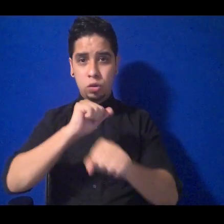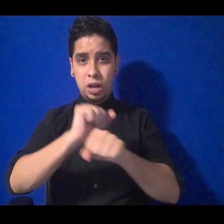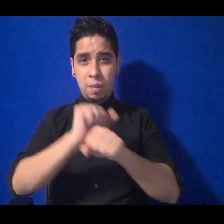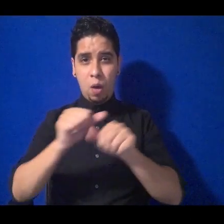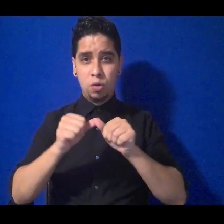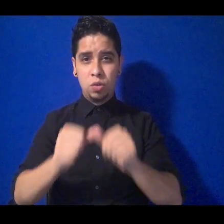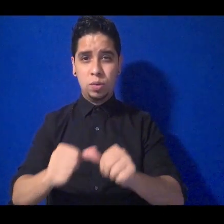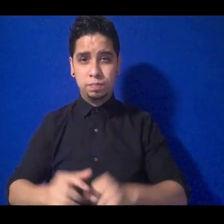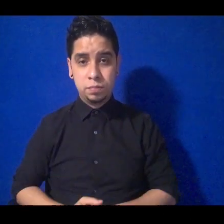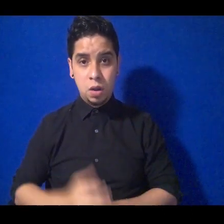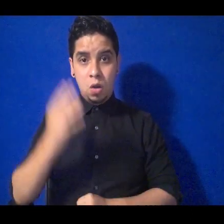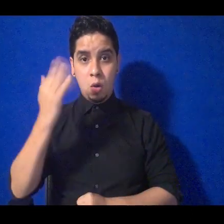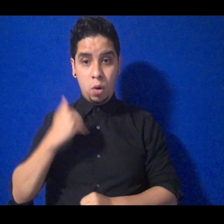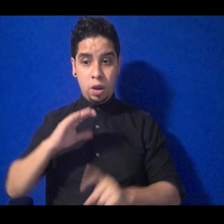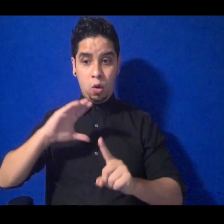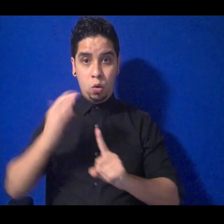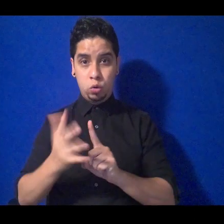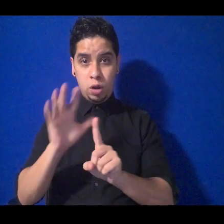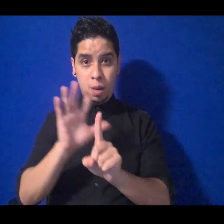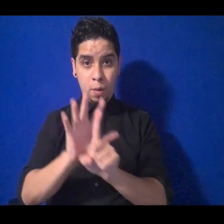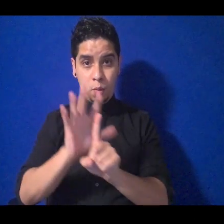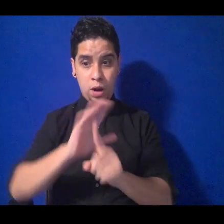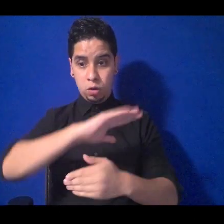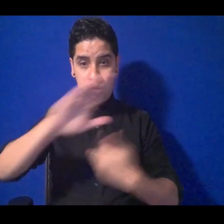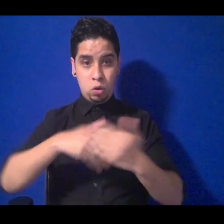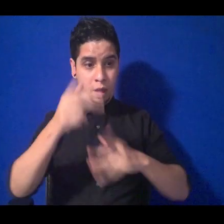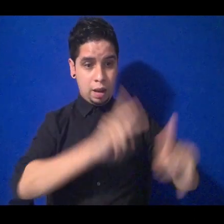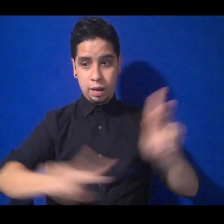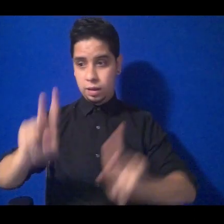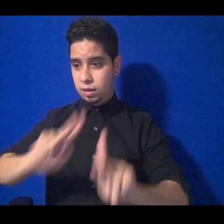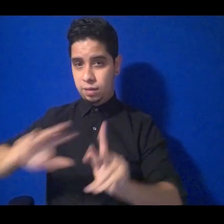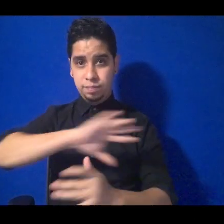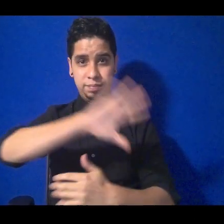nuestro trabajo. Porque cultura popular somos todos.